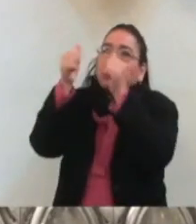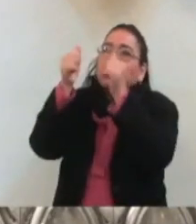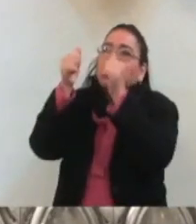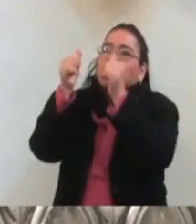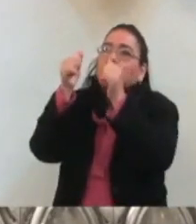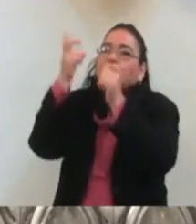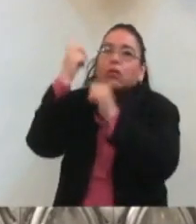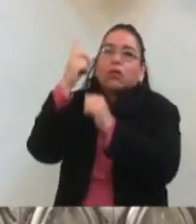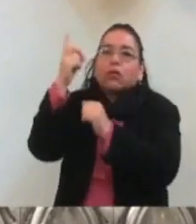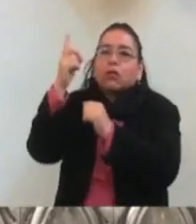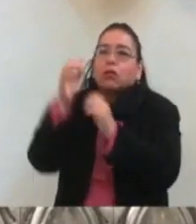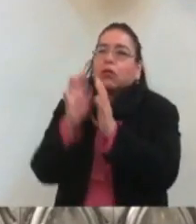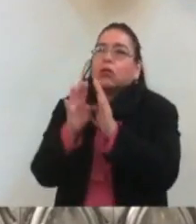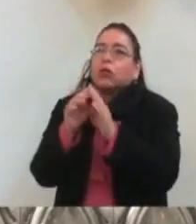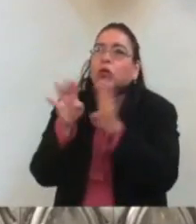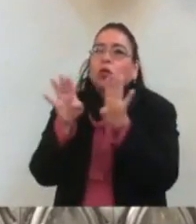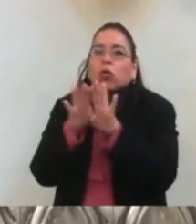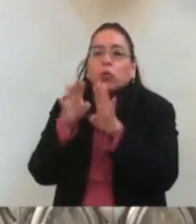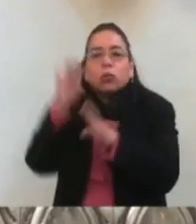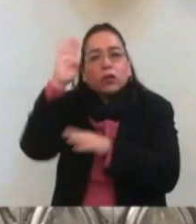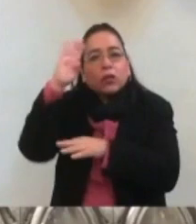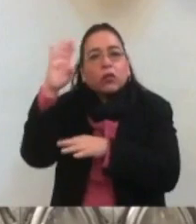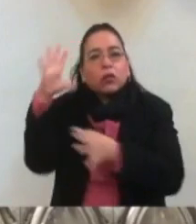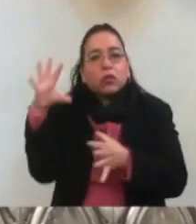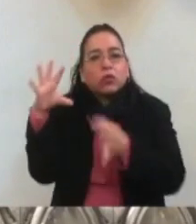mirarlas con el señor